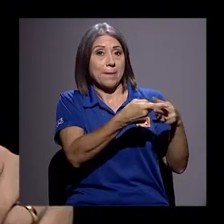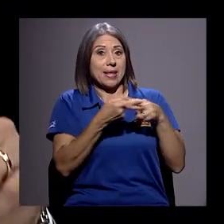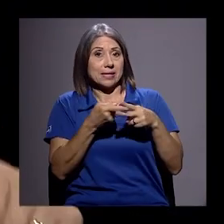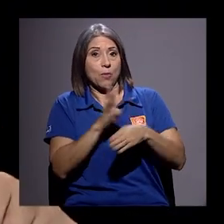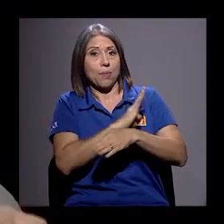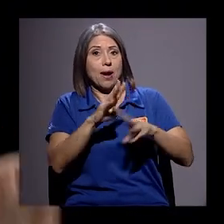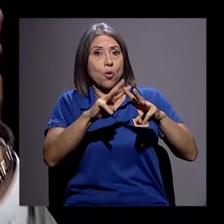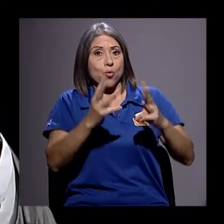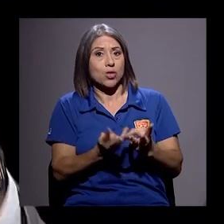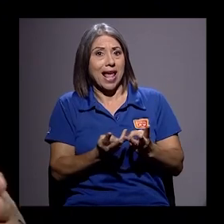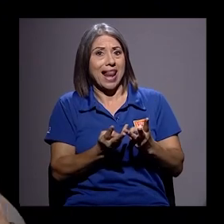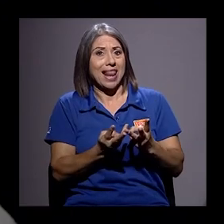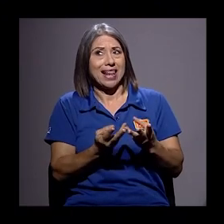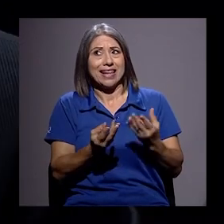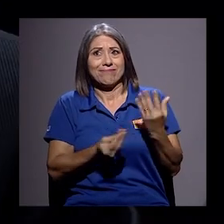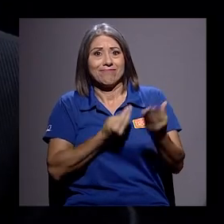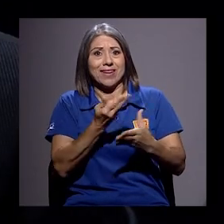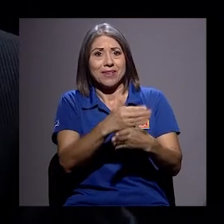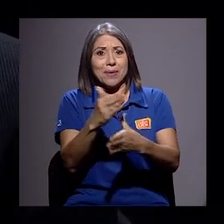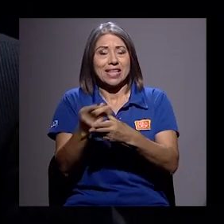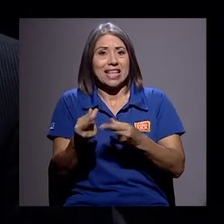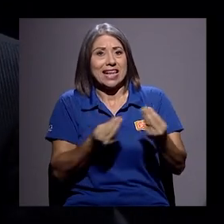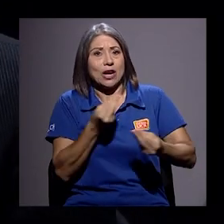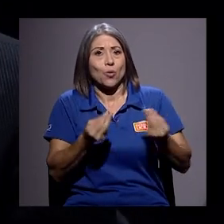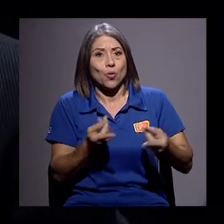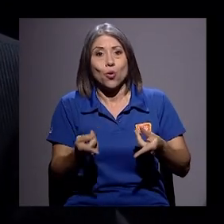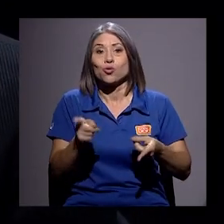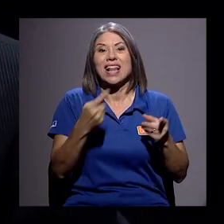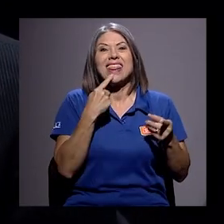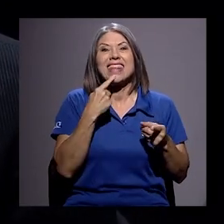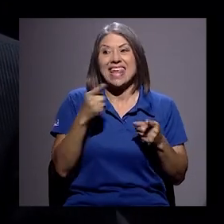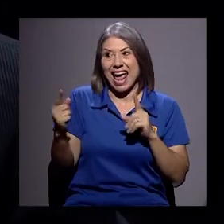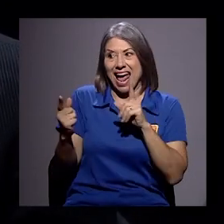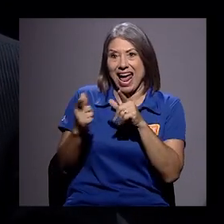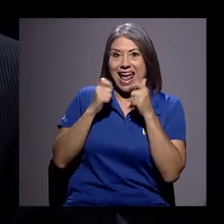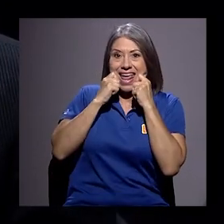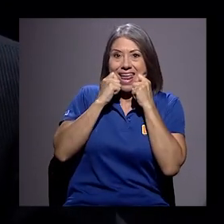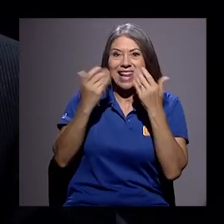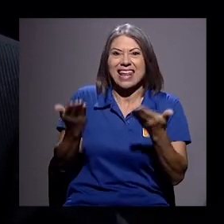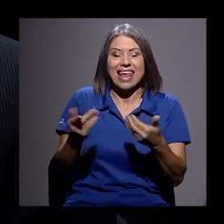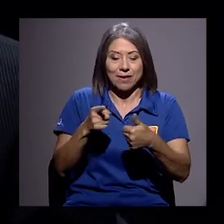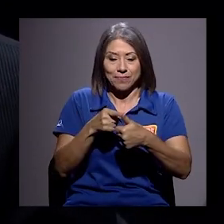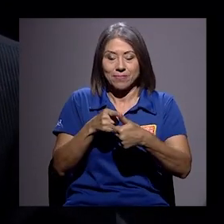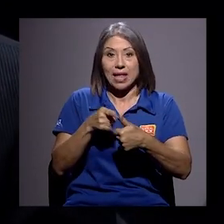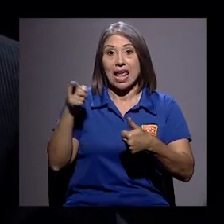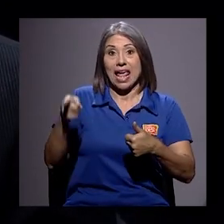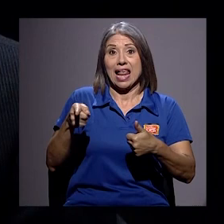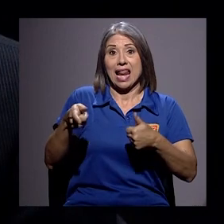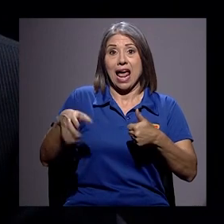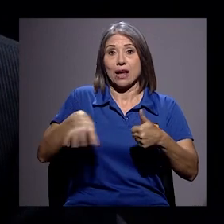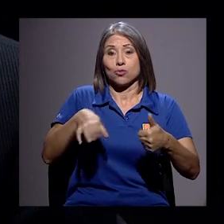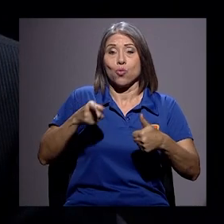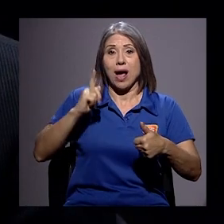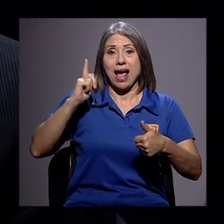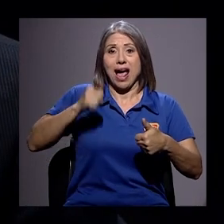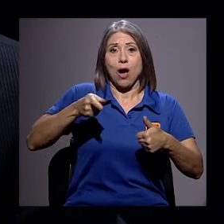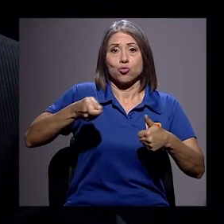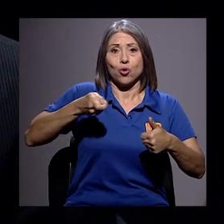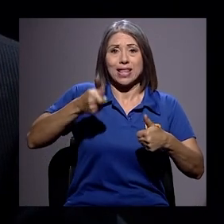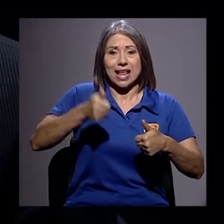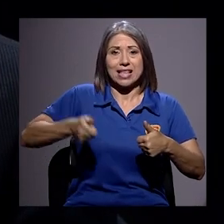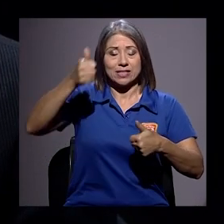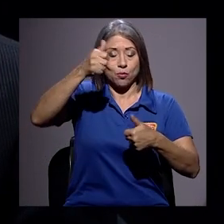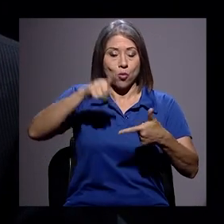frente cuáles serían esos tres puntuales autoritarismo y falta de transparencia